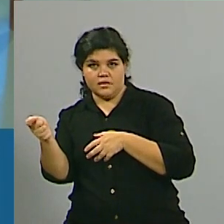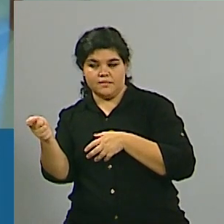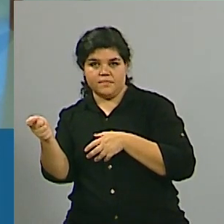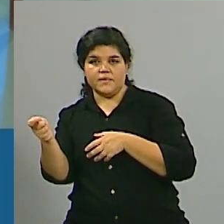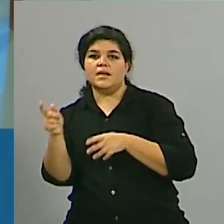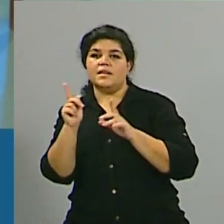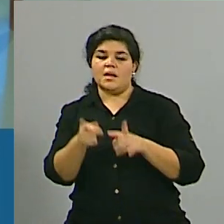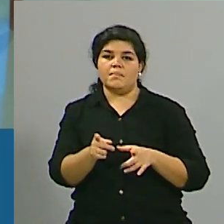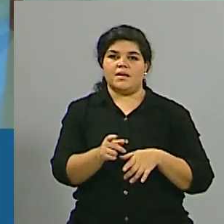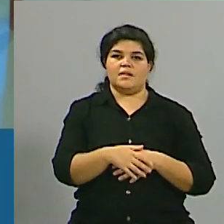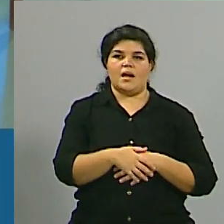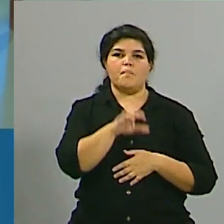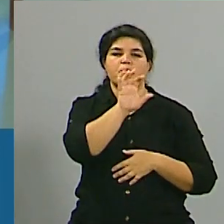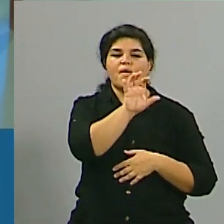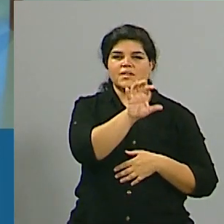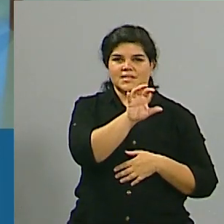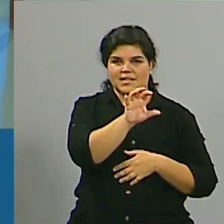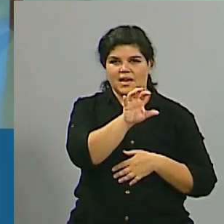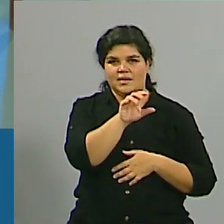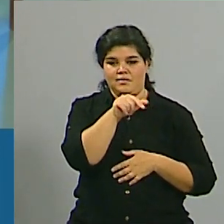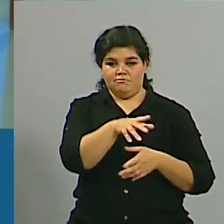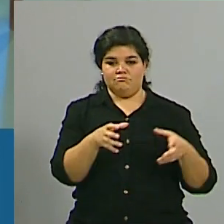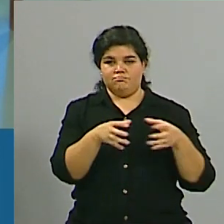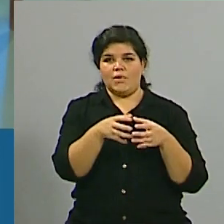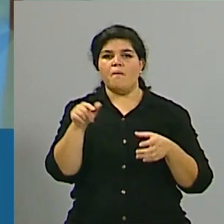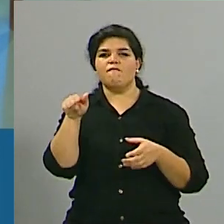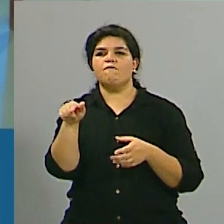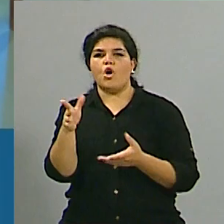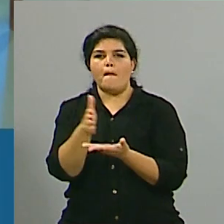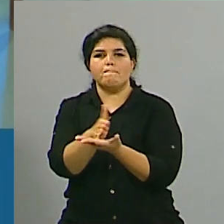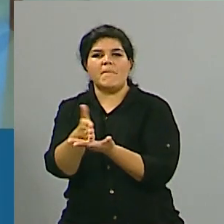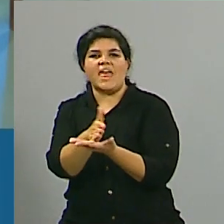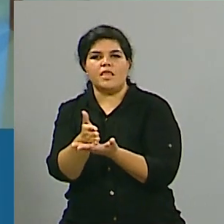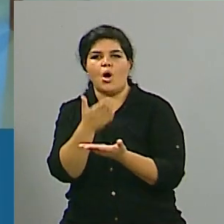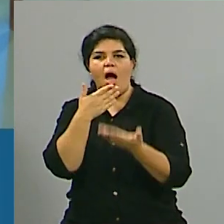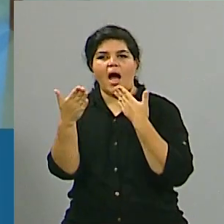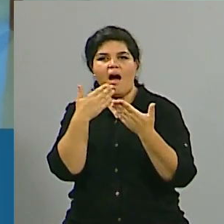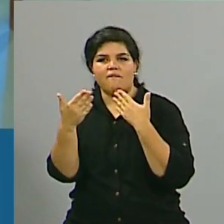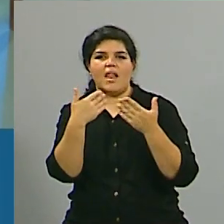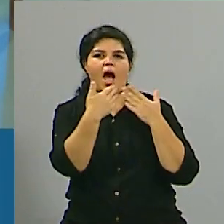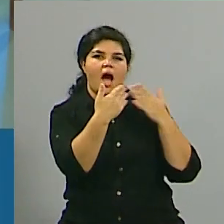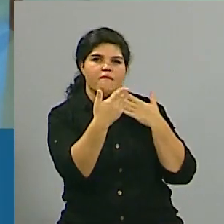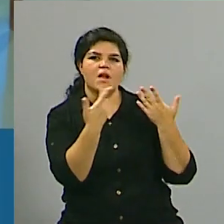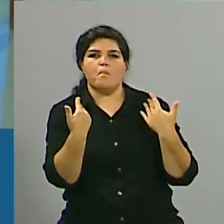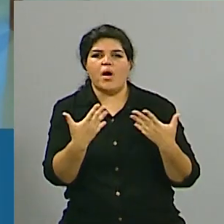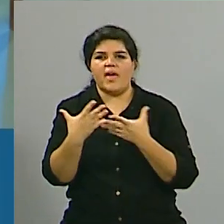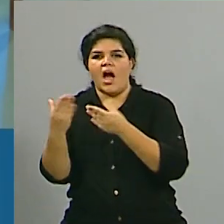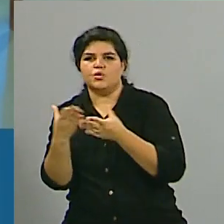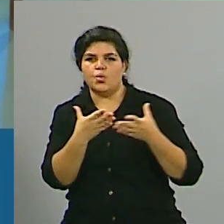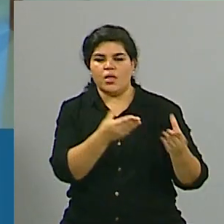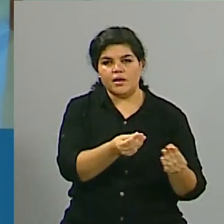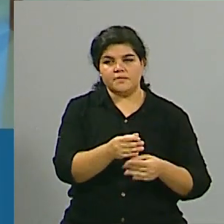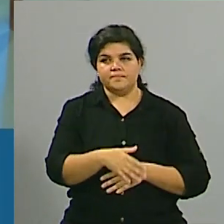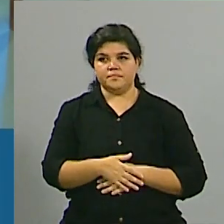nivel provincial. ¿Cómo se ha dado eso? Porque también hacías referencias de que de pronto ese diálogo no estaba. Hay dos puntos importantes en mi trabajo y en mi paso